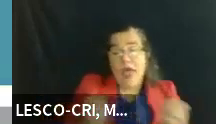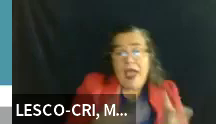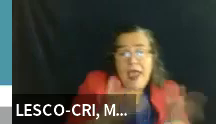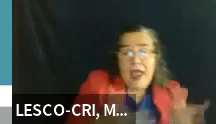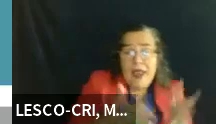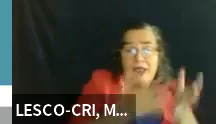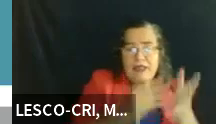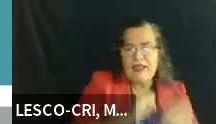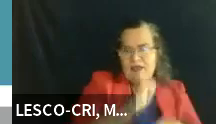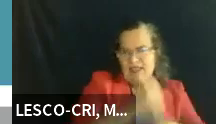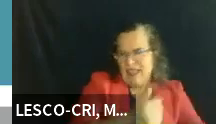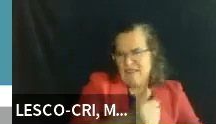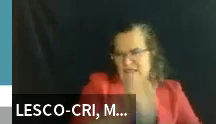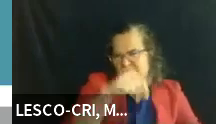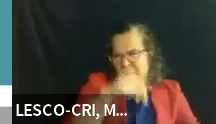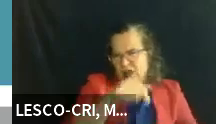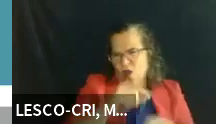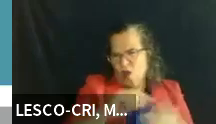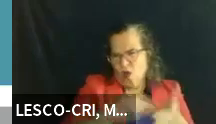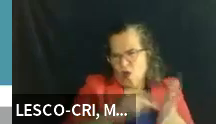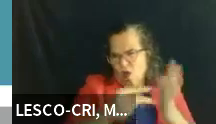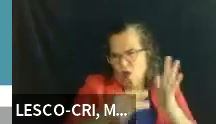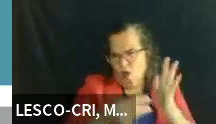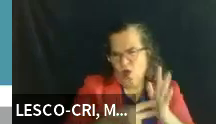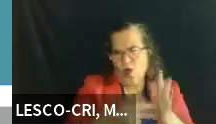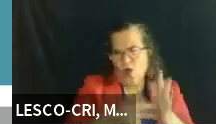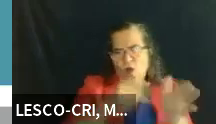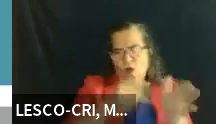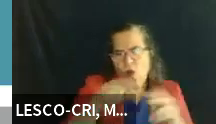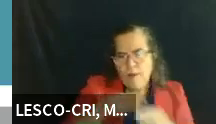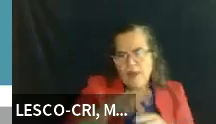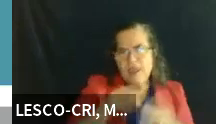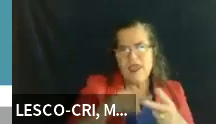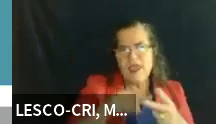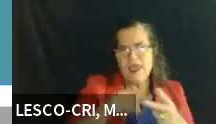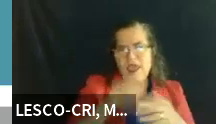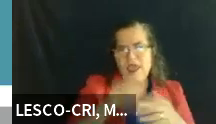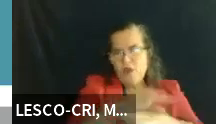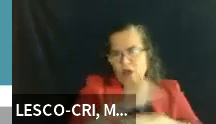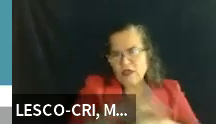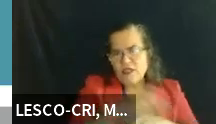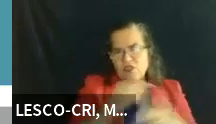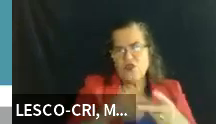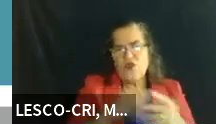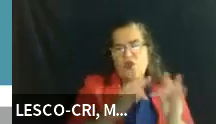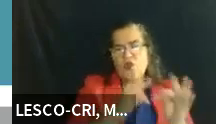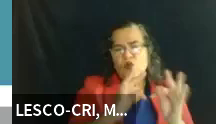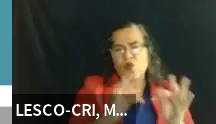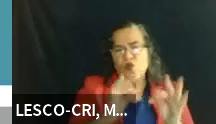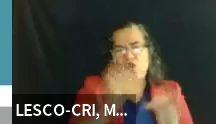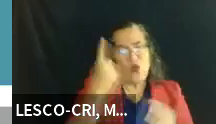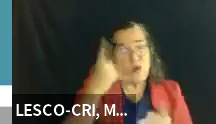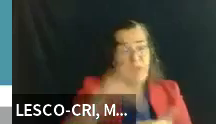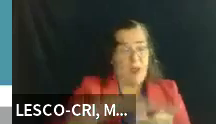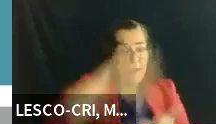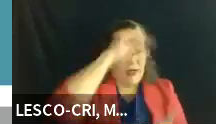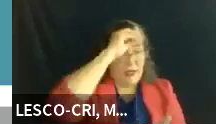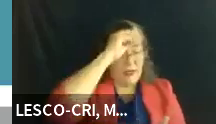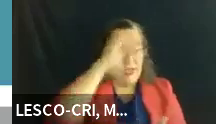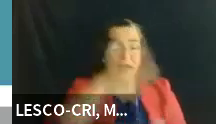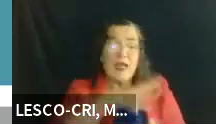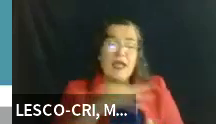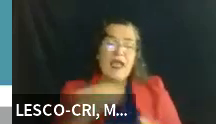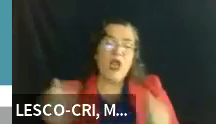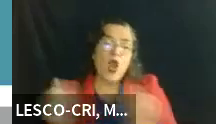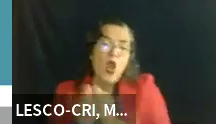Definida hoy tal vez como un compañero, un asesor, un tutor para el aprendizaje y para la co-construcción o